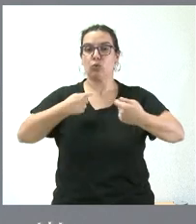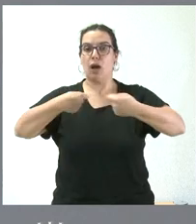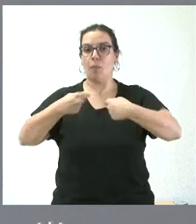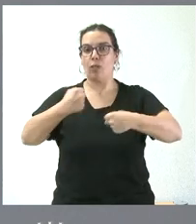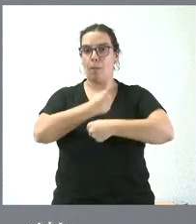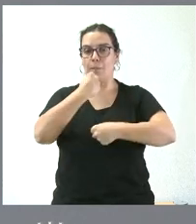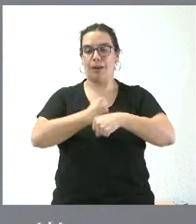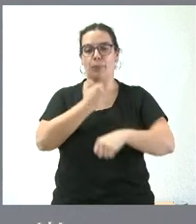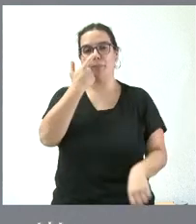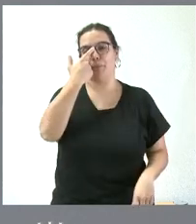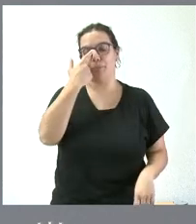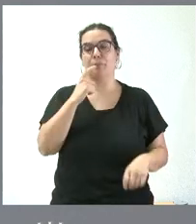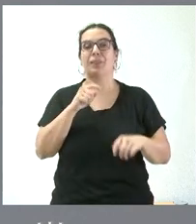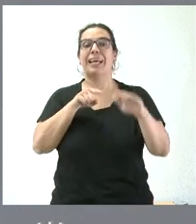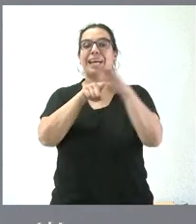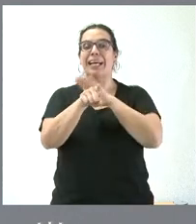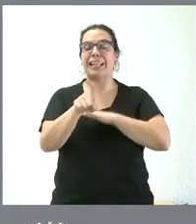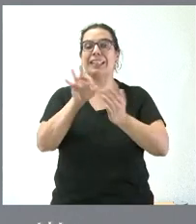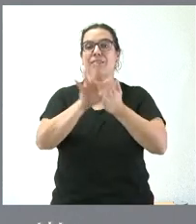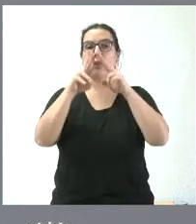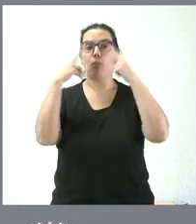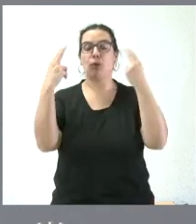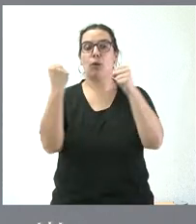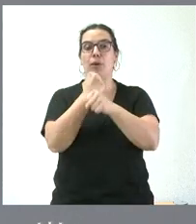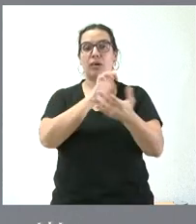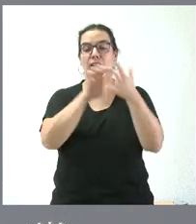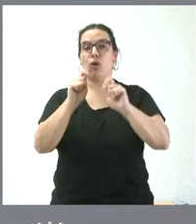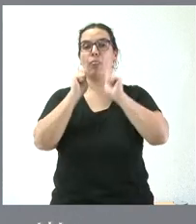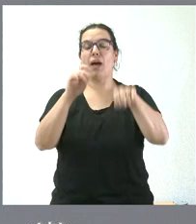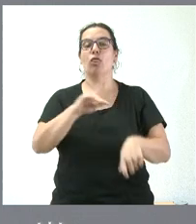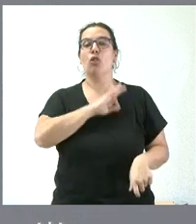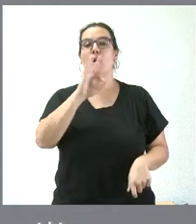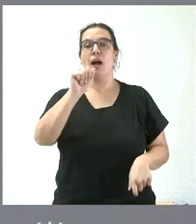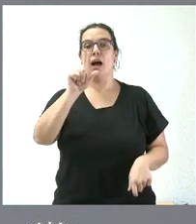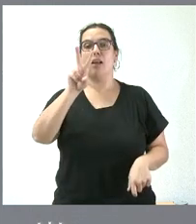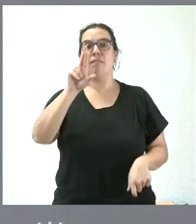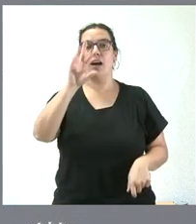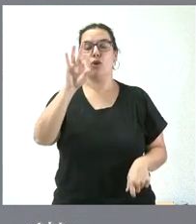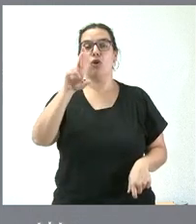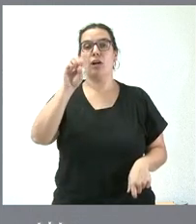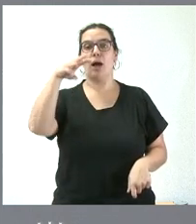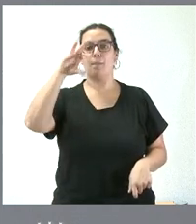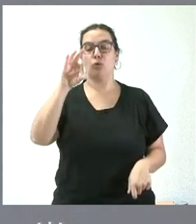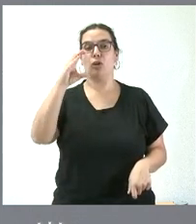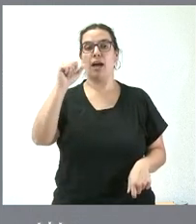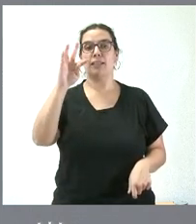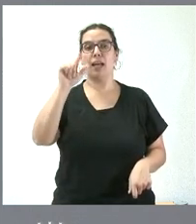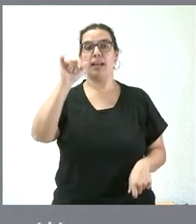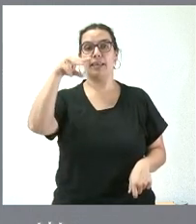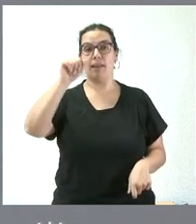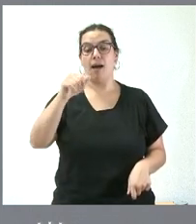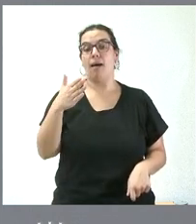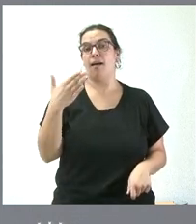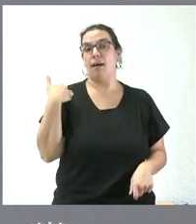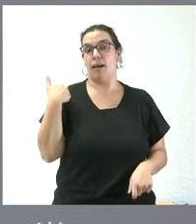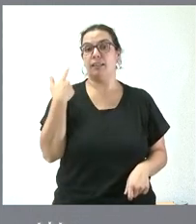empleo se nombra gerente del servicio público de empleo de castill León a Don Álvaro Ramos Catalina isasi cuyo puesto estaba